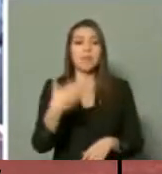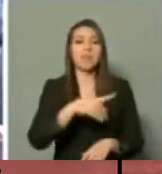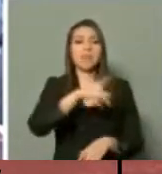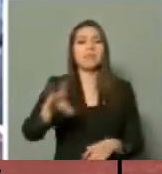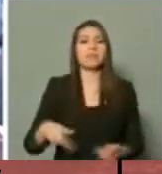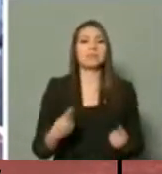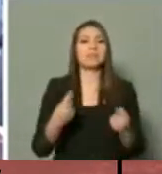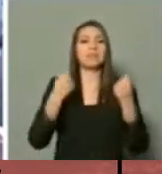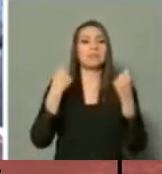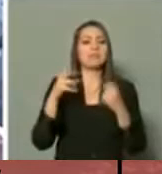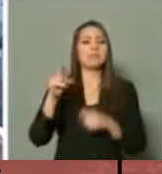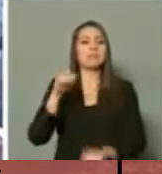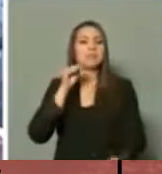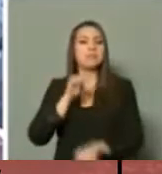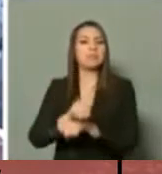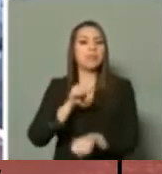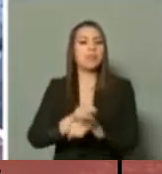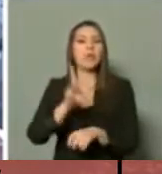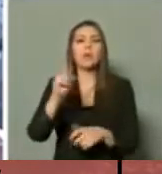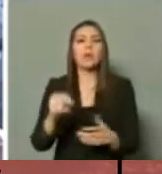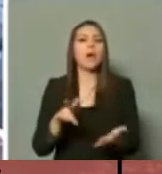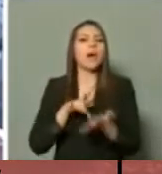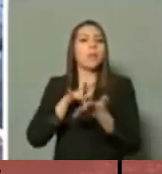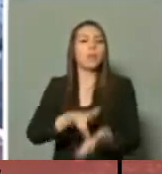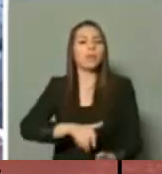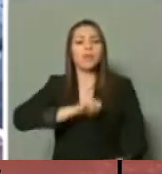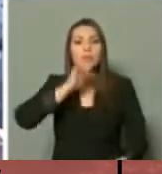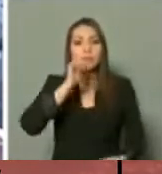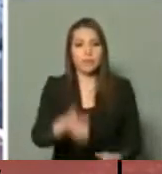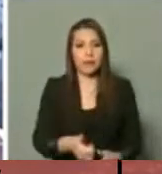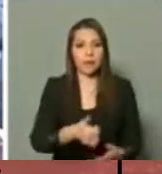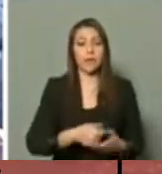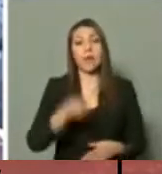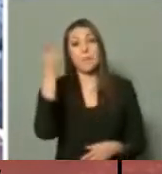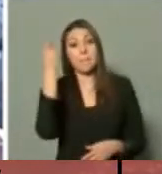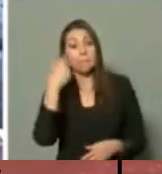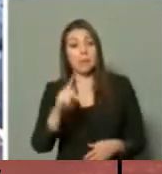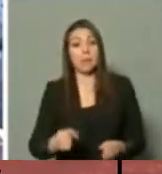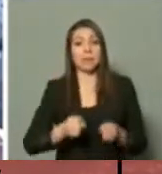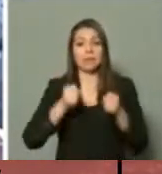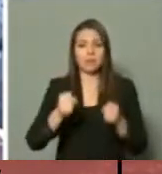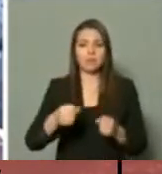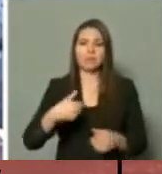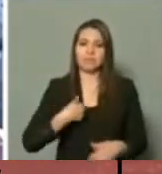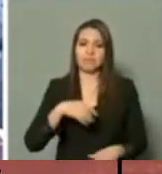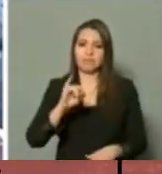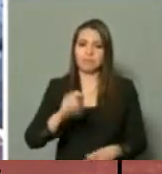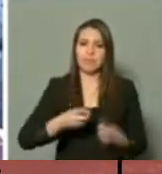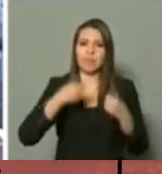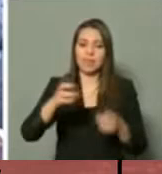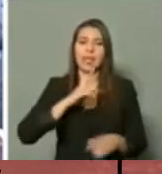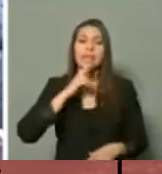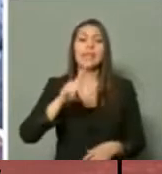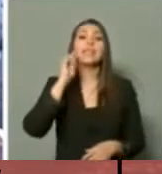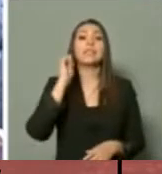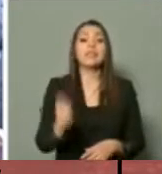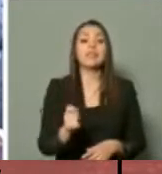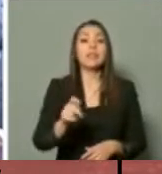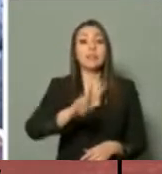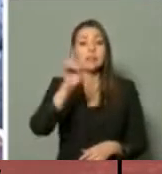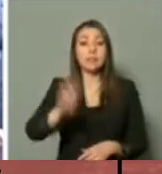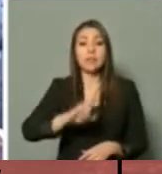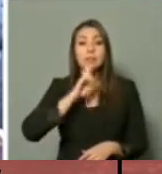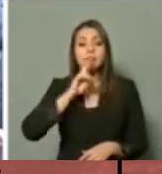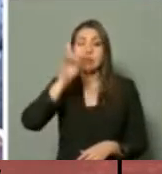importan, que no ha podido hacer nada para apoyarnos. Sin embargo, en materia de seguridad, yo sí tengo una respuesta. Y la respuesta es que realmente